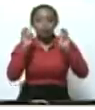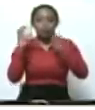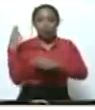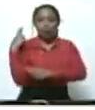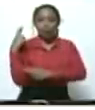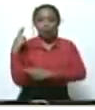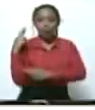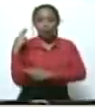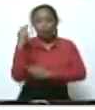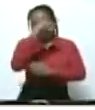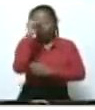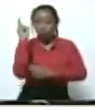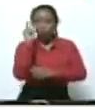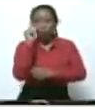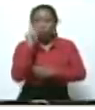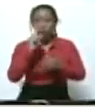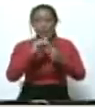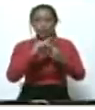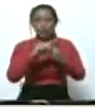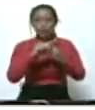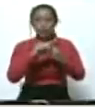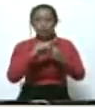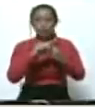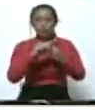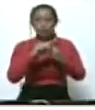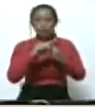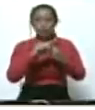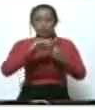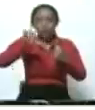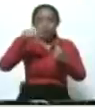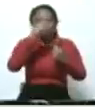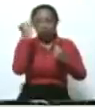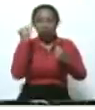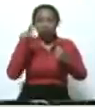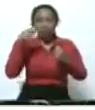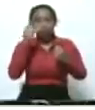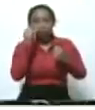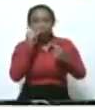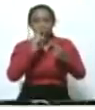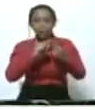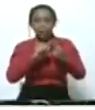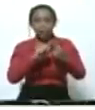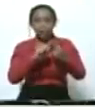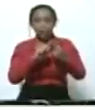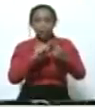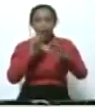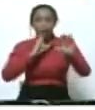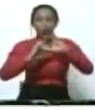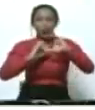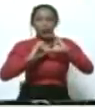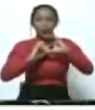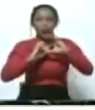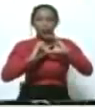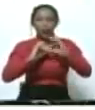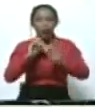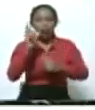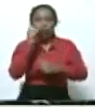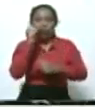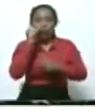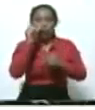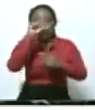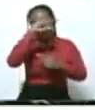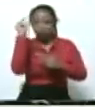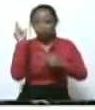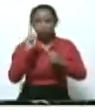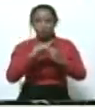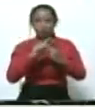Magallanes por el PSUV, Freddy León por la JPSUV, comunicadores Carlos Sierra por el